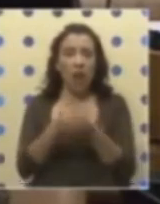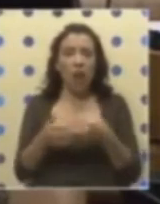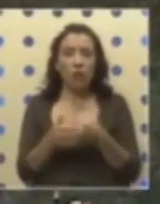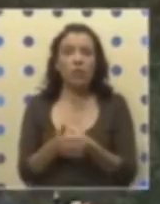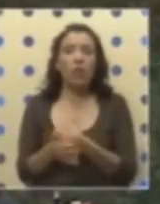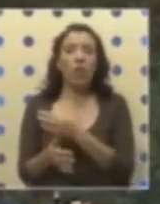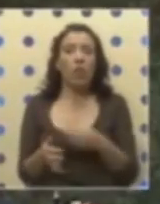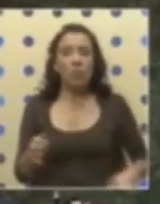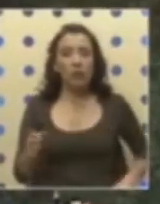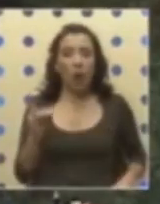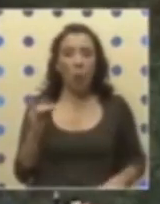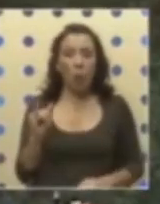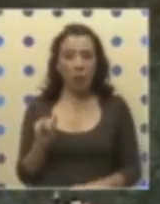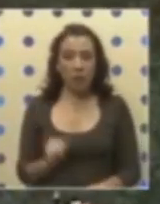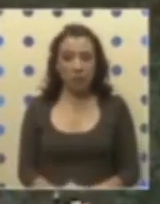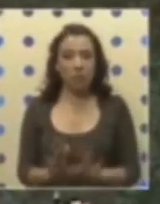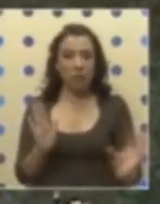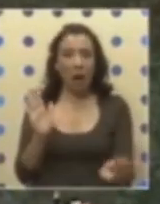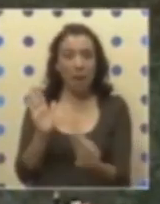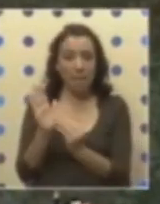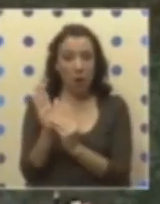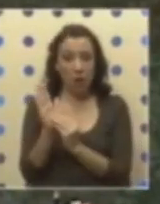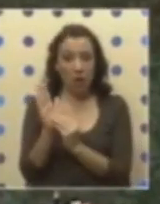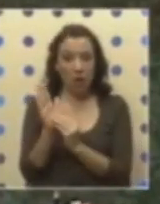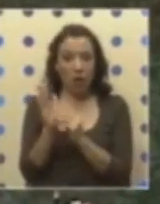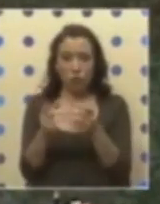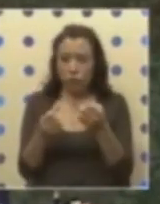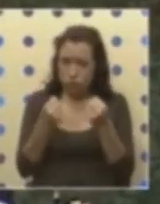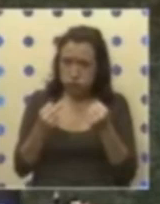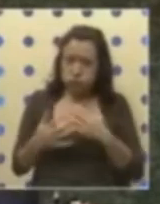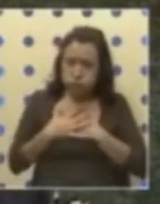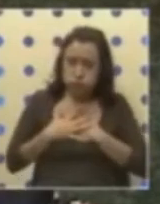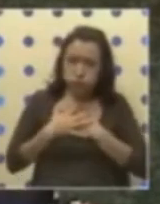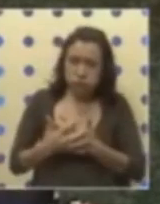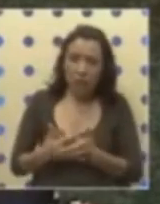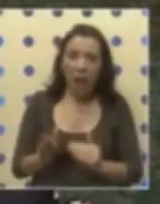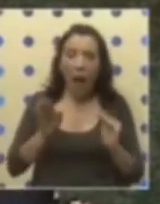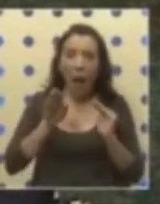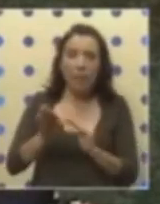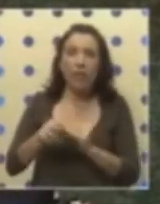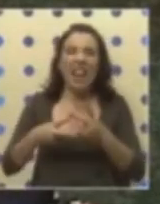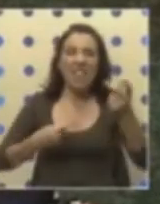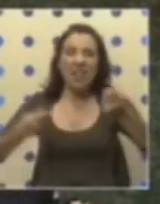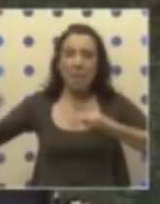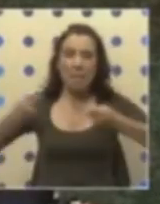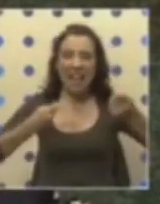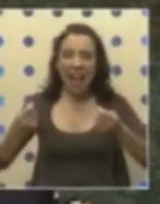bien. Queda constancia de su ferviente adhesión, diputado. Adhesión al libre mercado, el diputado, muy bien.